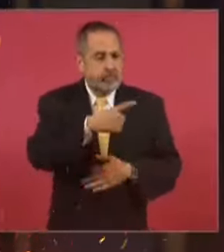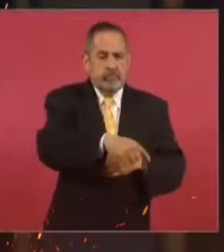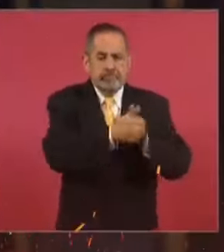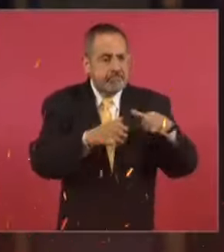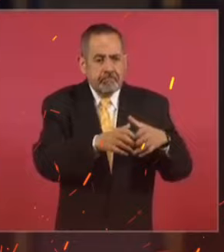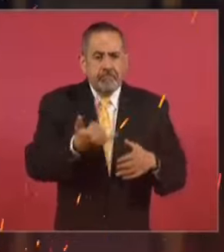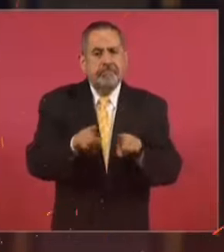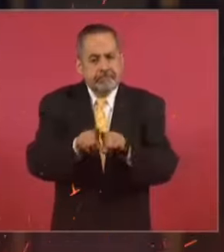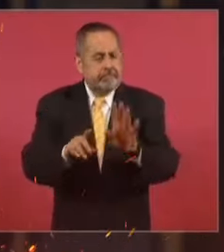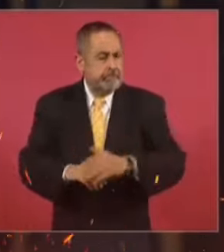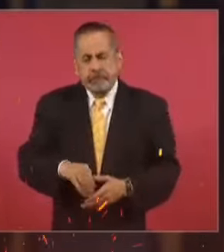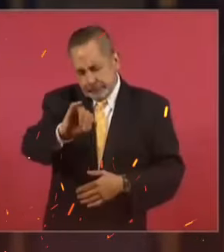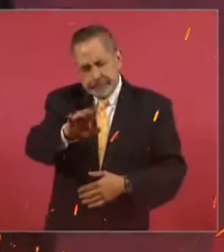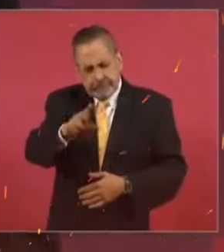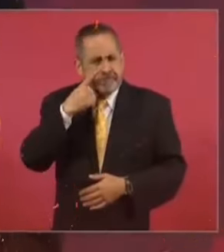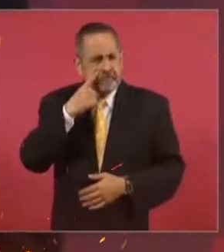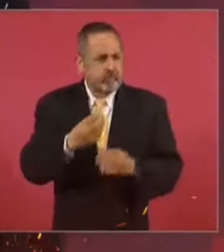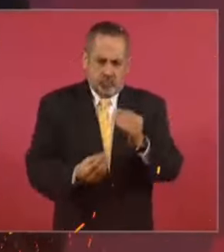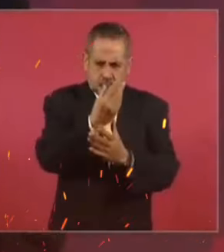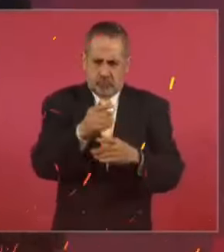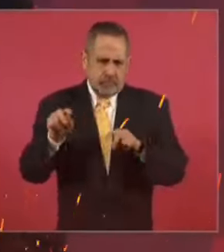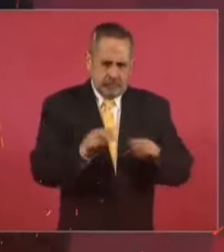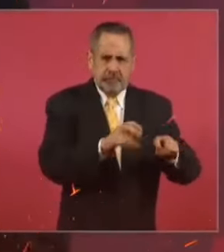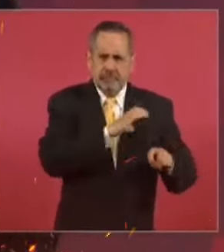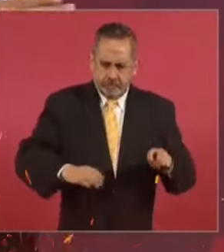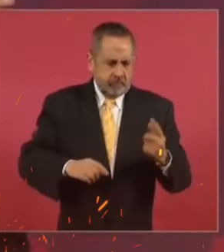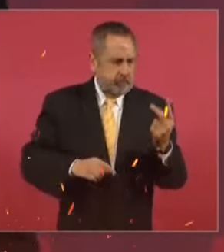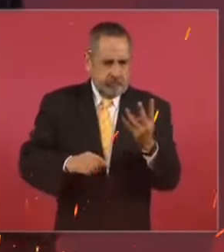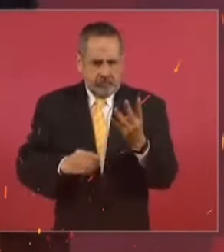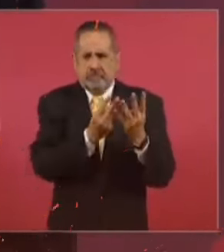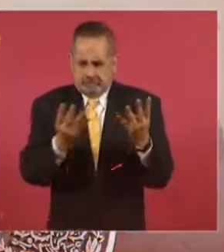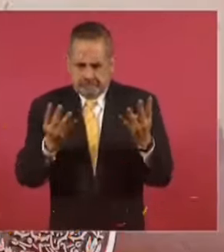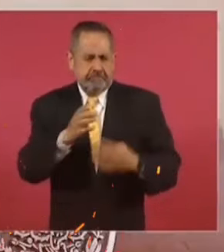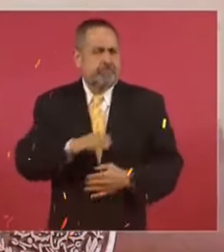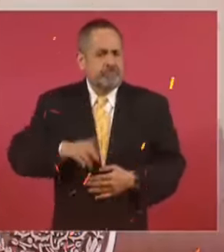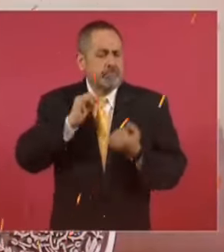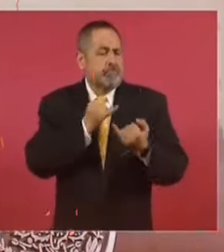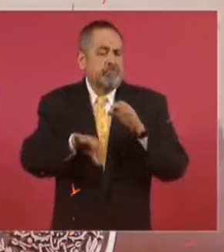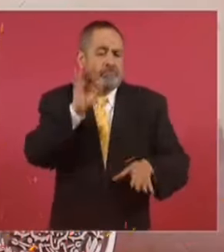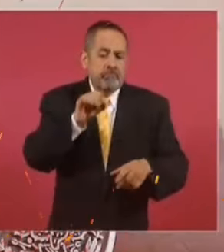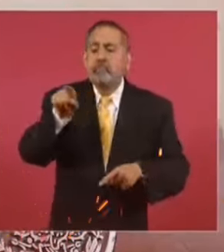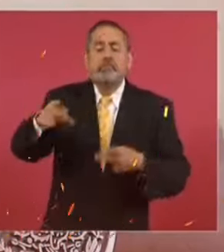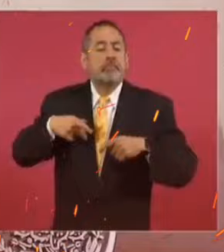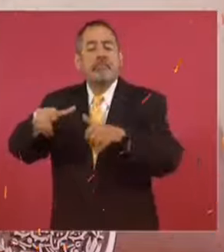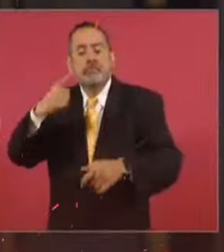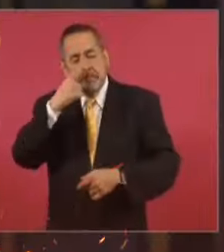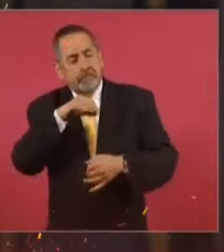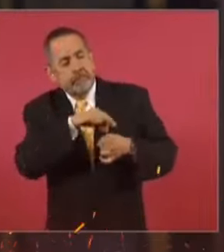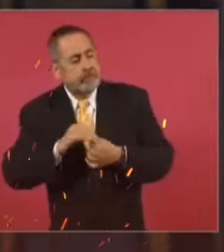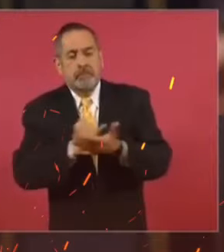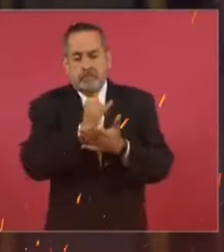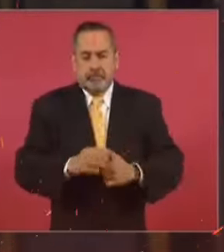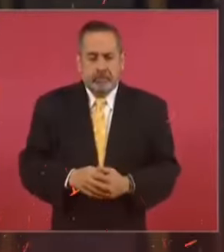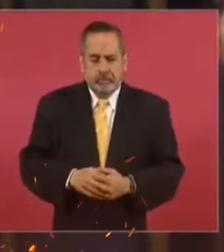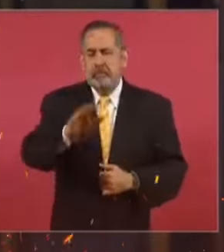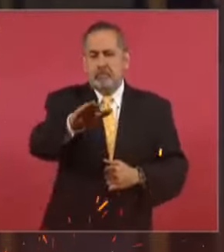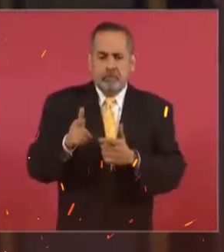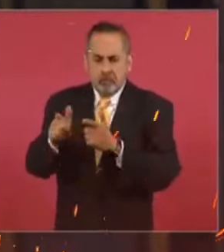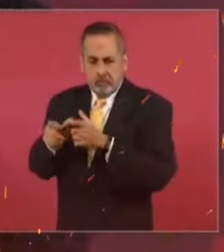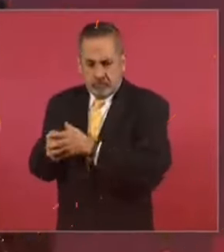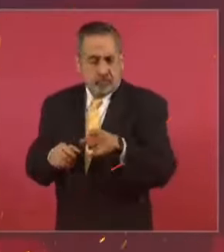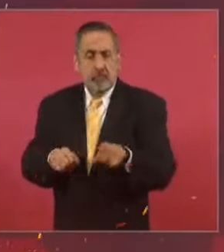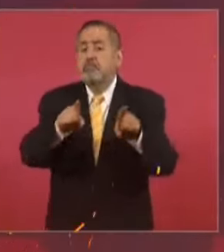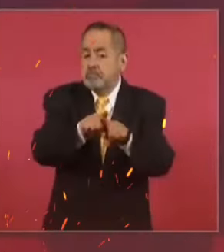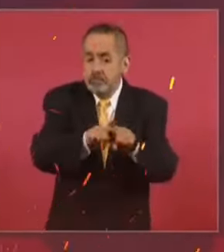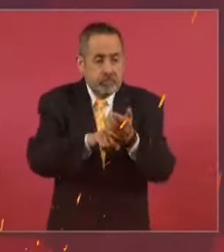competencia, sí, digamos? Claro, entran otros, sí, entran otros como candidatos y también los que están. Y el pueblo decide. Este grupo en el que usted se está apoyando… Lo